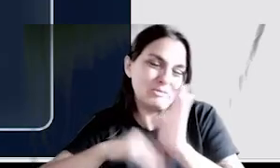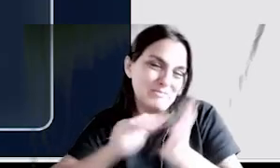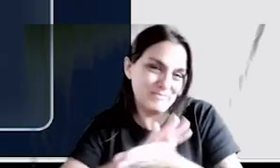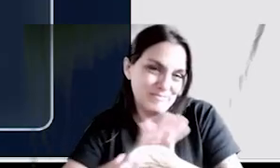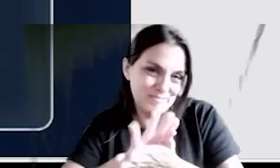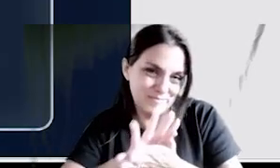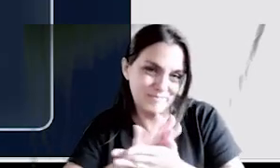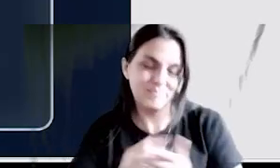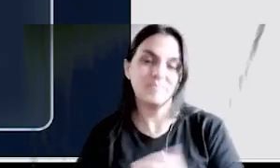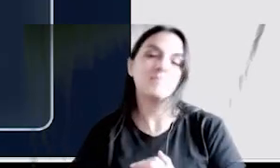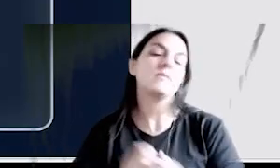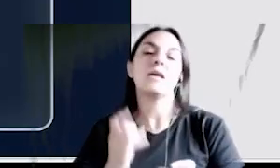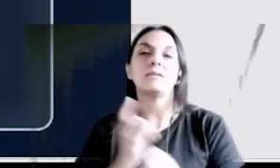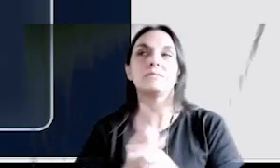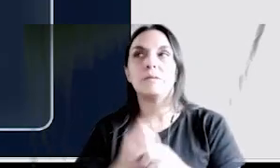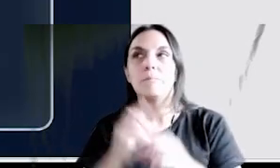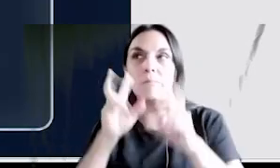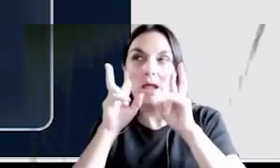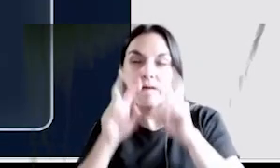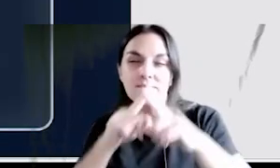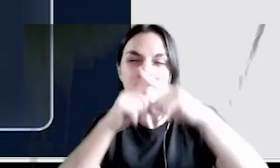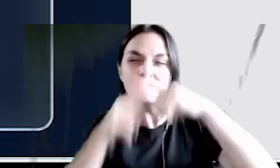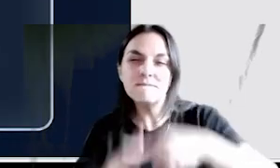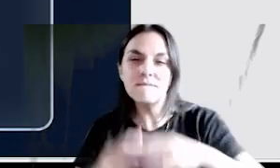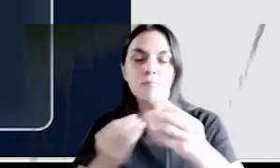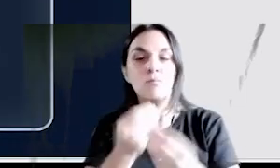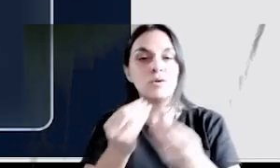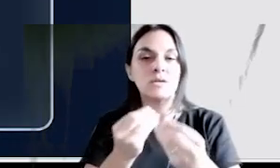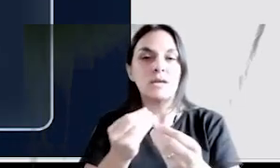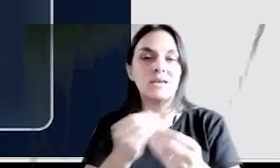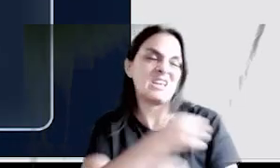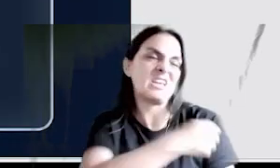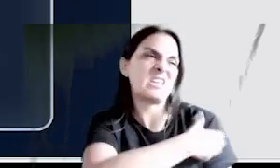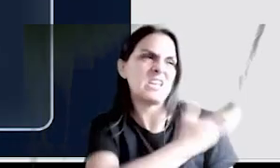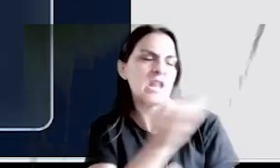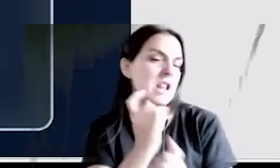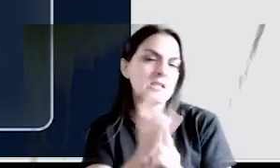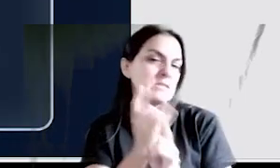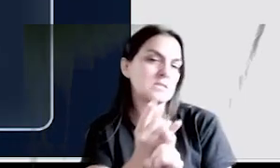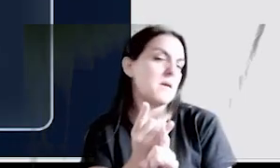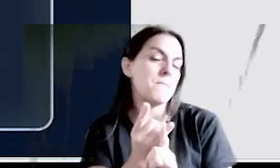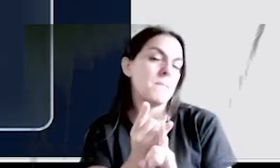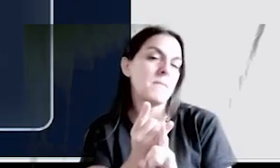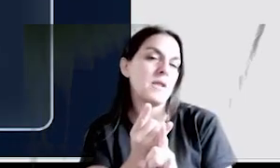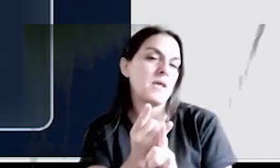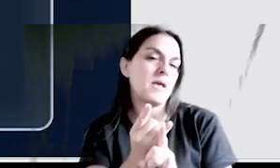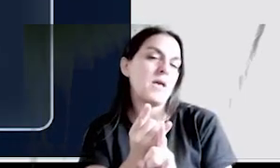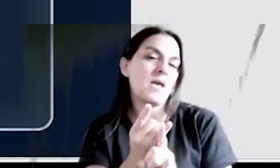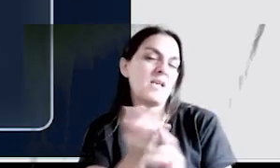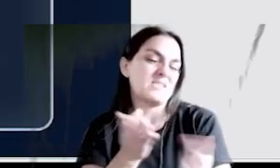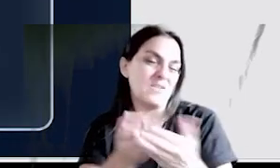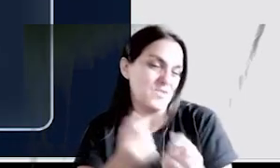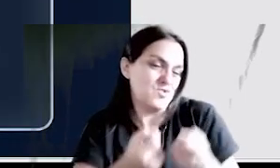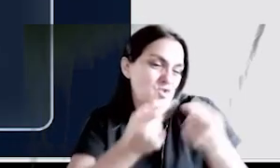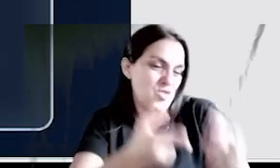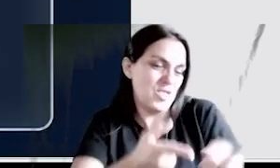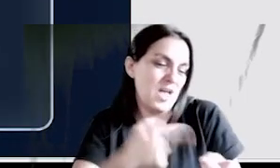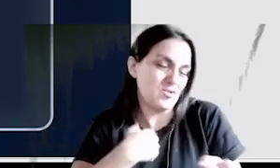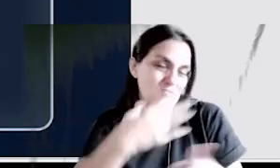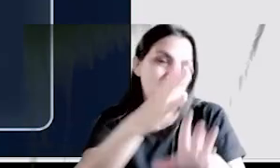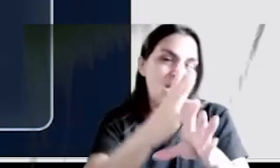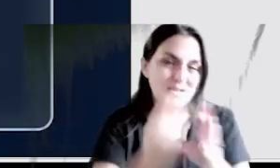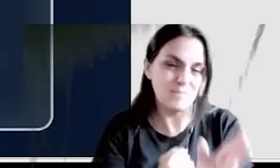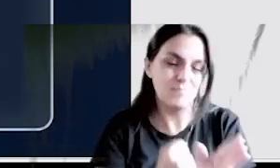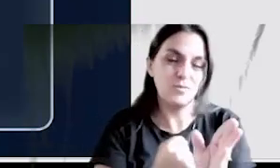bueno, siempre uno hace el análisis porque tal vez lo que generalmente se ofrece cuando uno le venden este tipo de servicios es la posibilidad de que